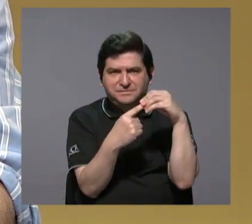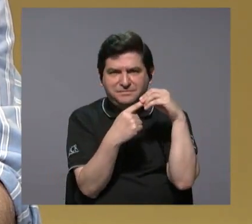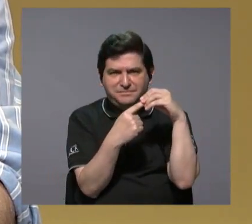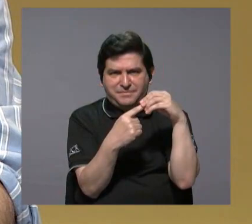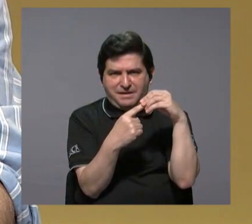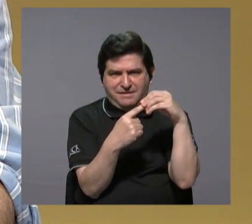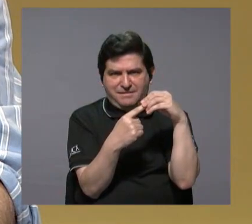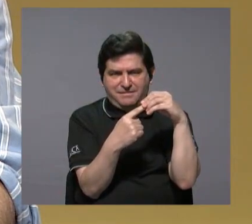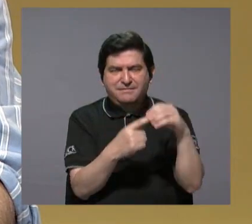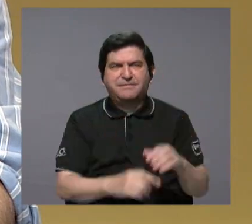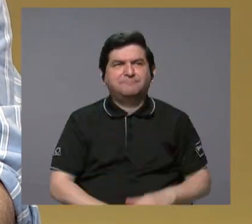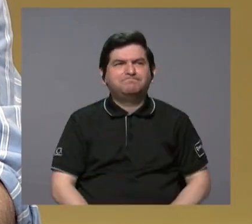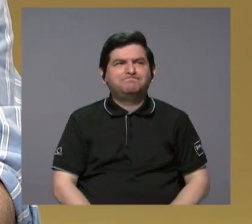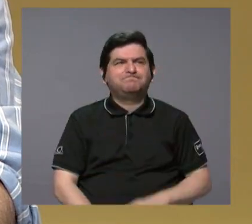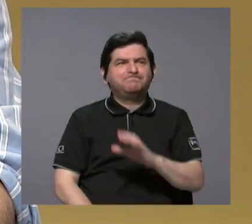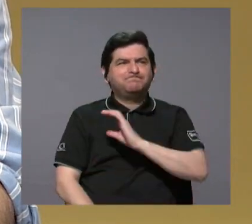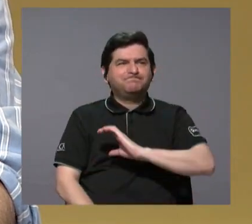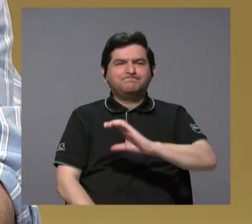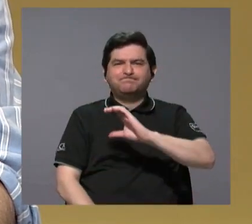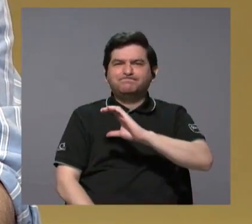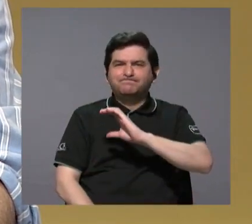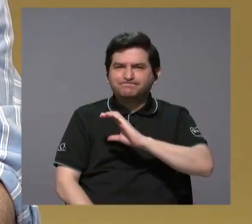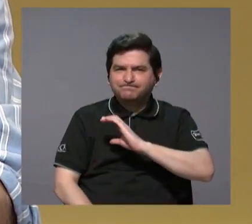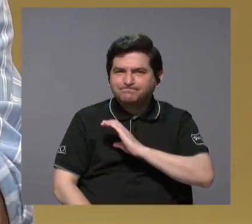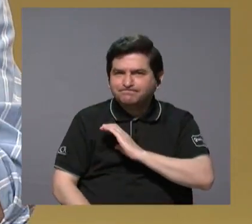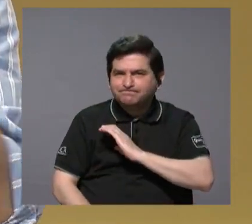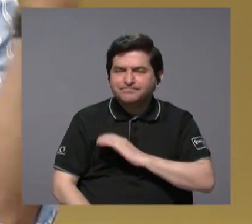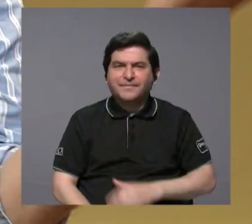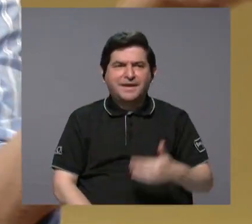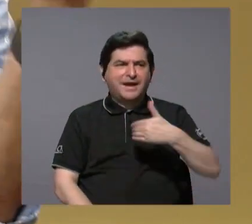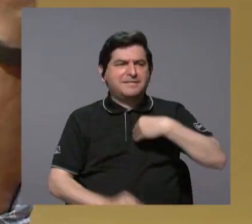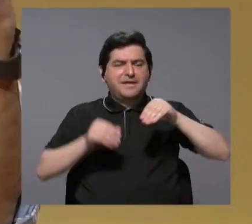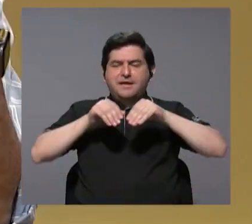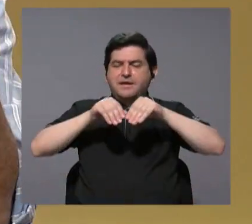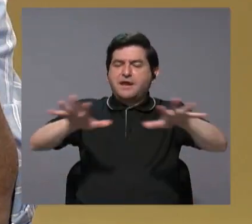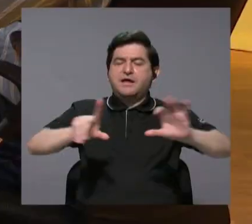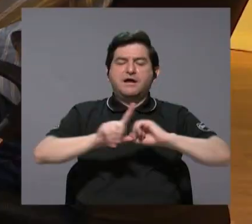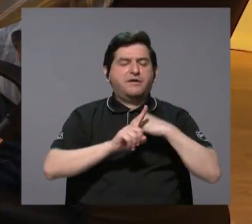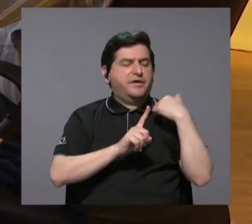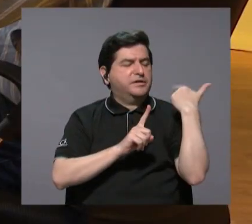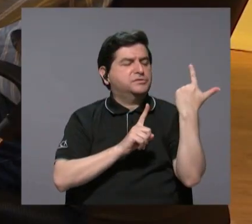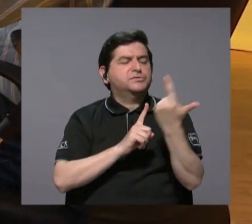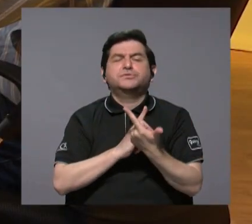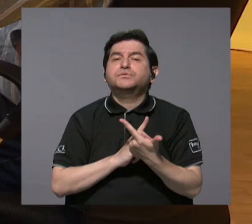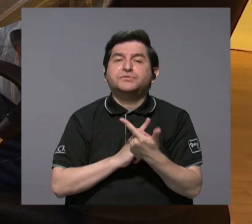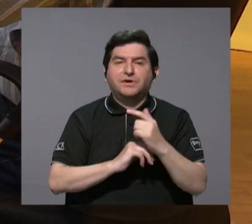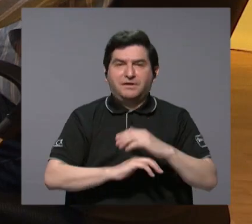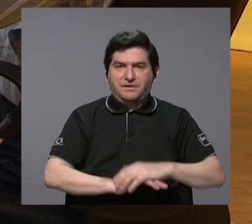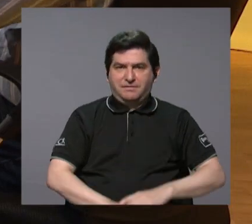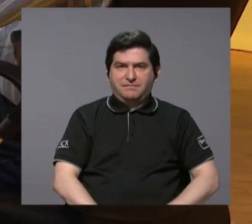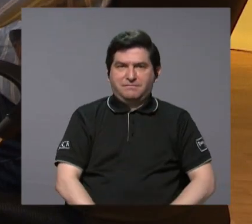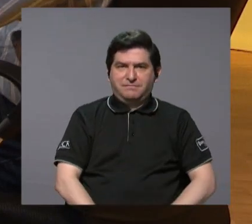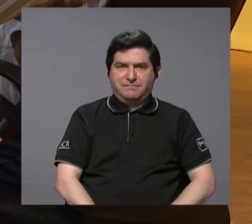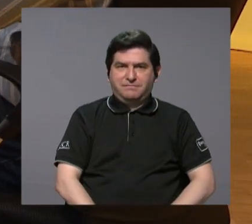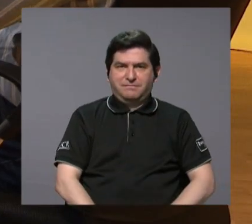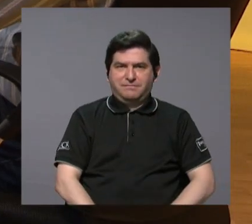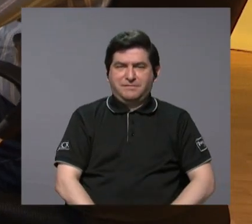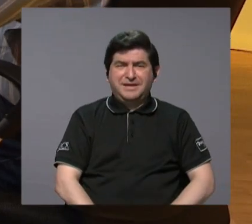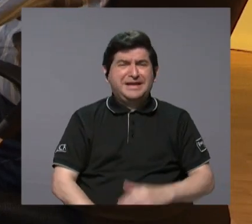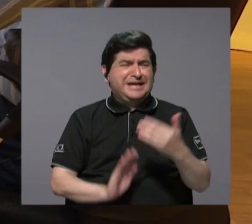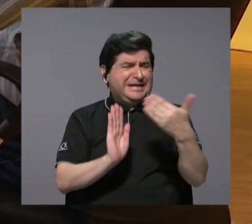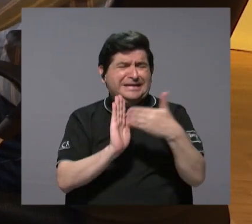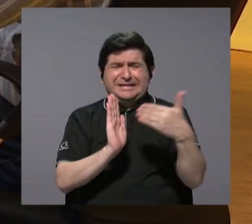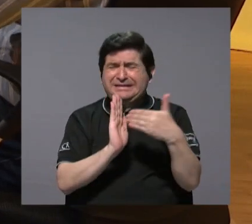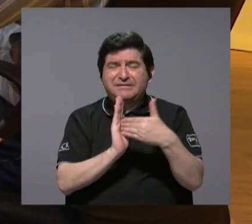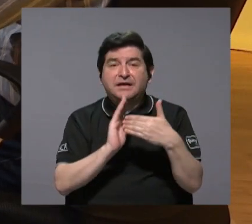la principal característica de las redes sociales más perjudicial es